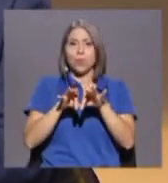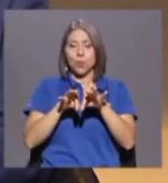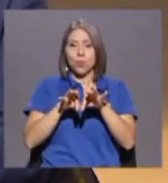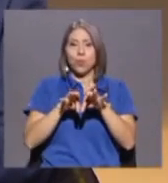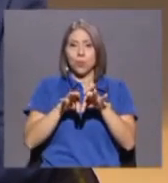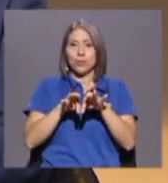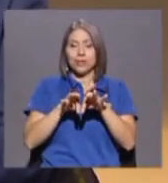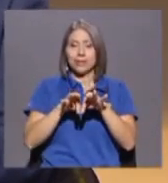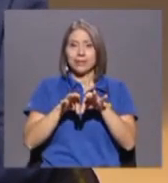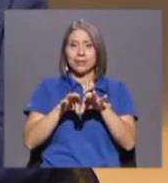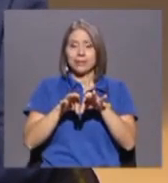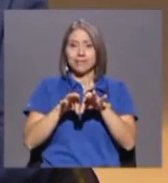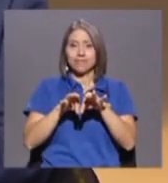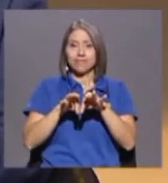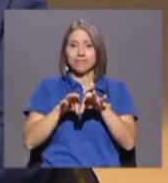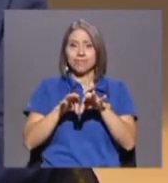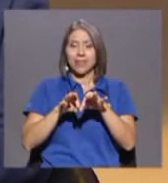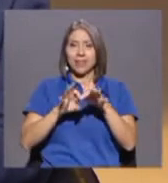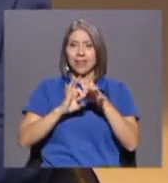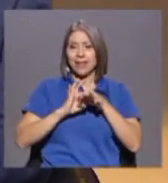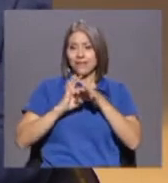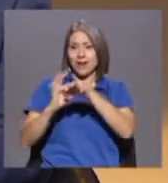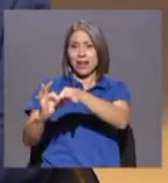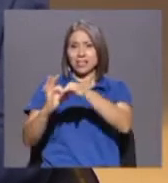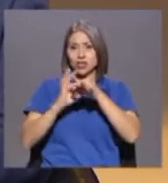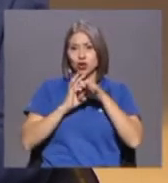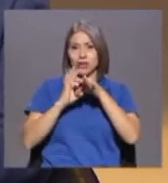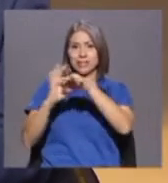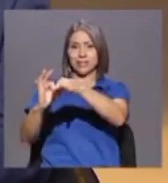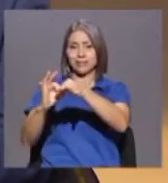de las relaciones de Costa Rica con Francia.